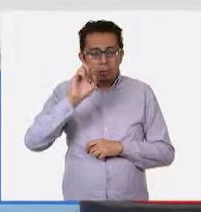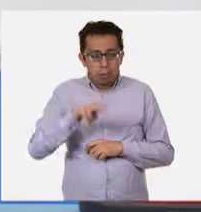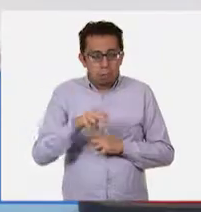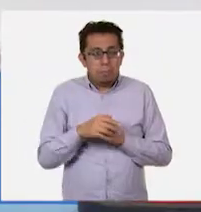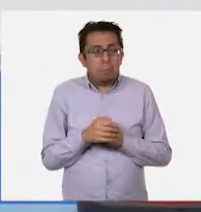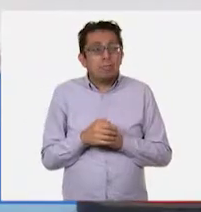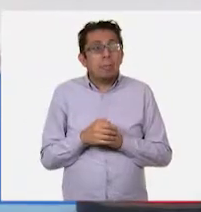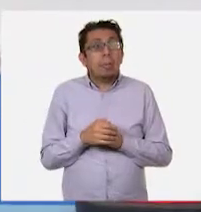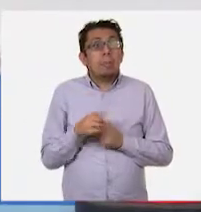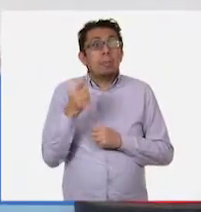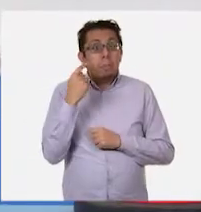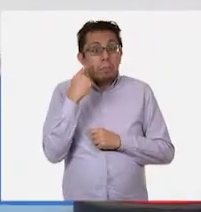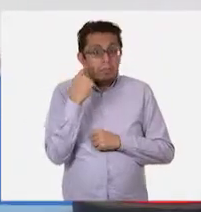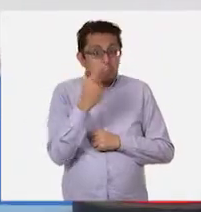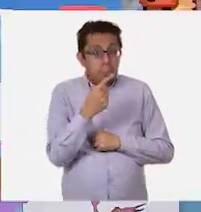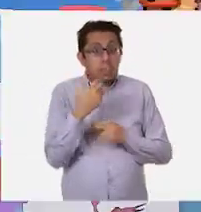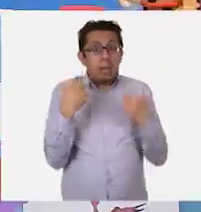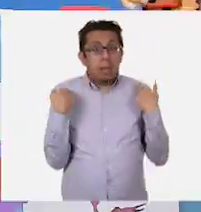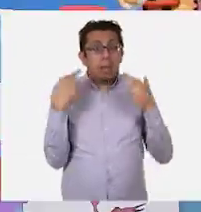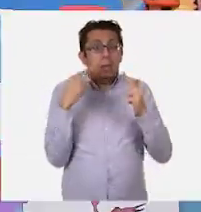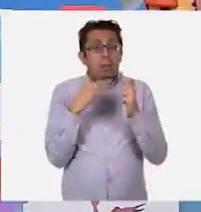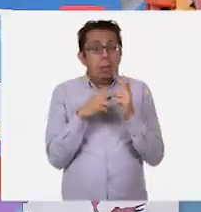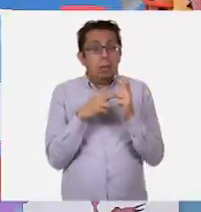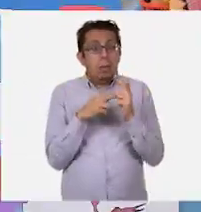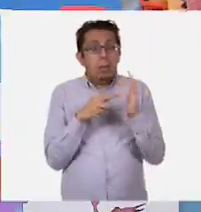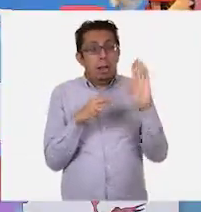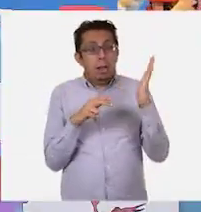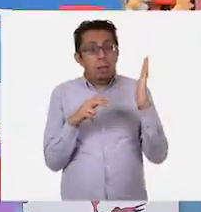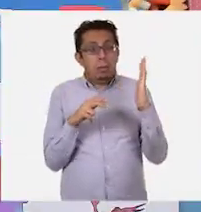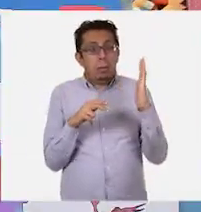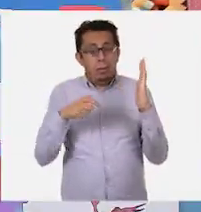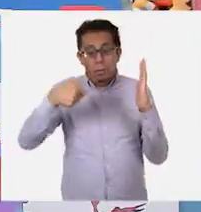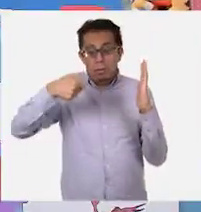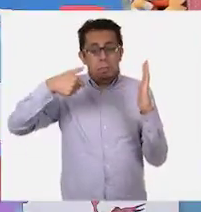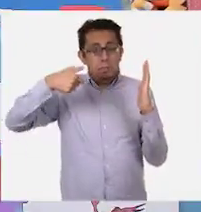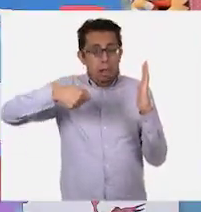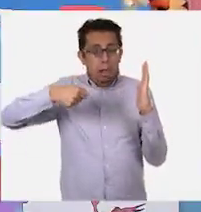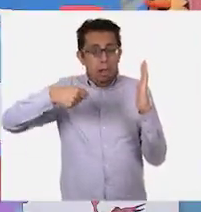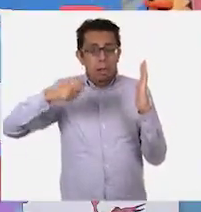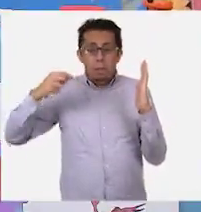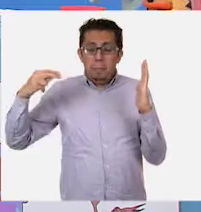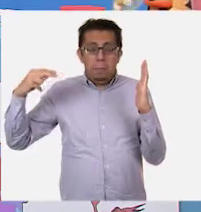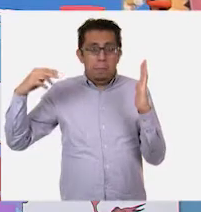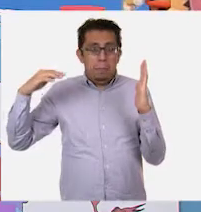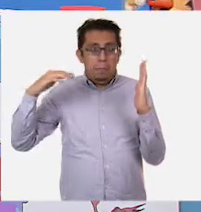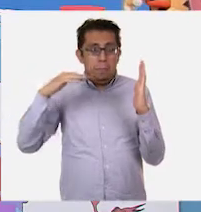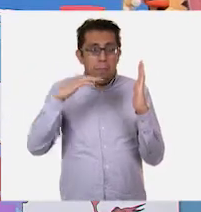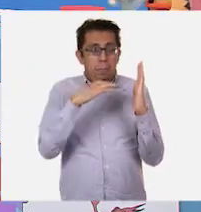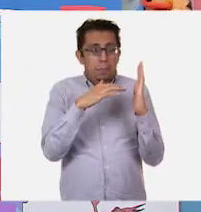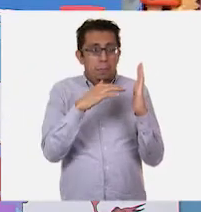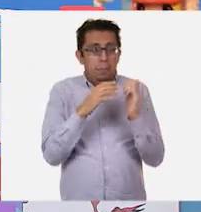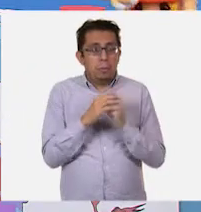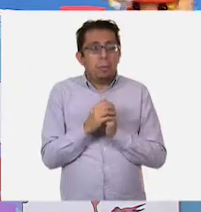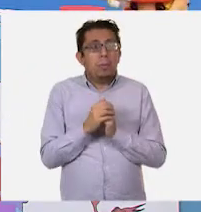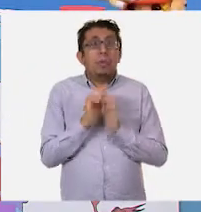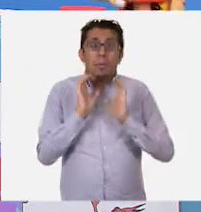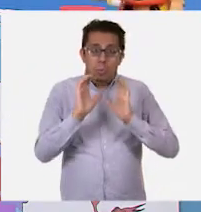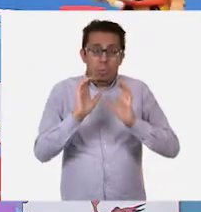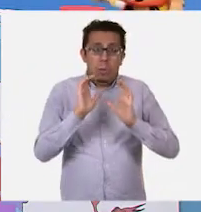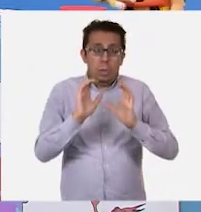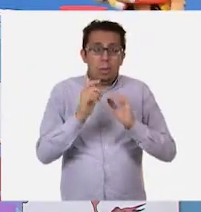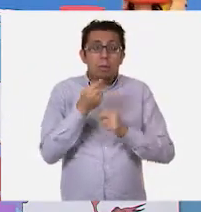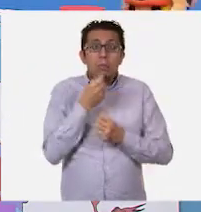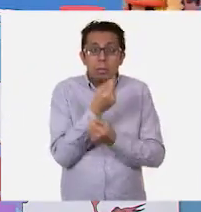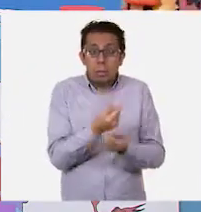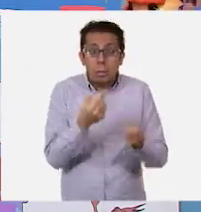Bien. Y dirija el rayo del láser al mismo. Okay, sobre el espejo. Con mucho cuidado,